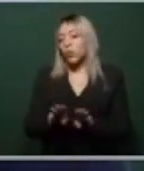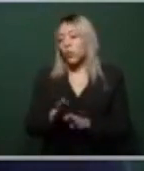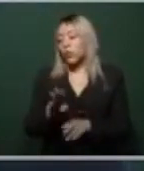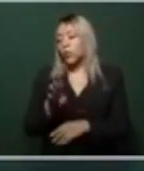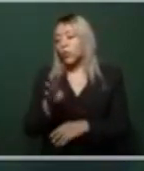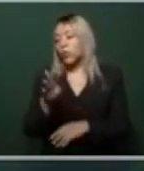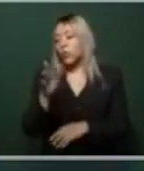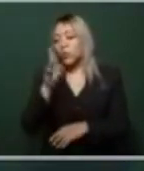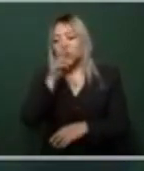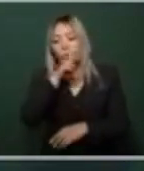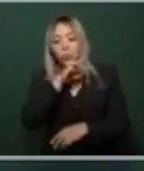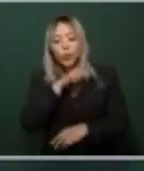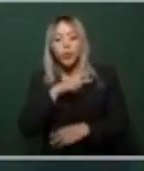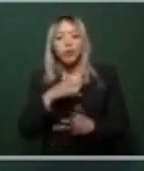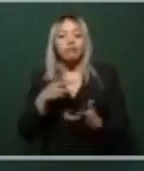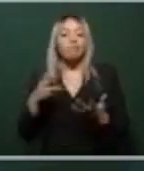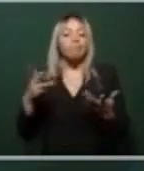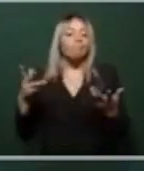el